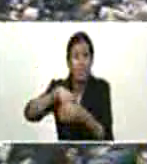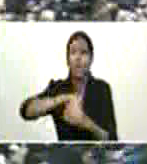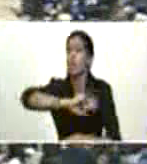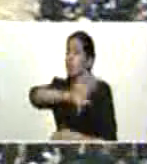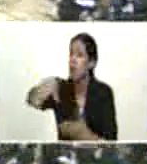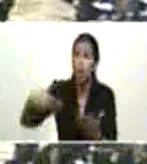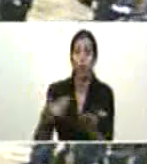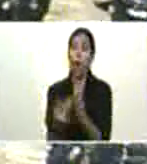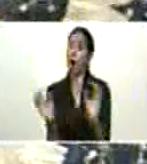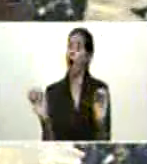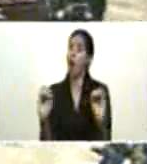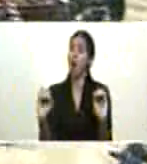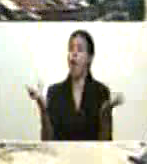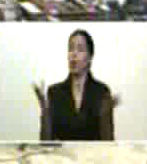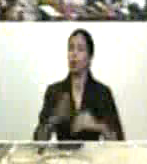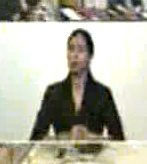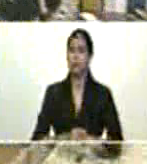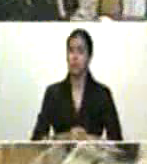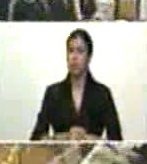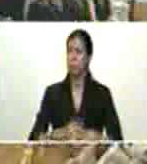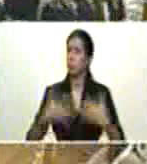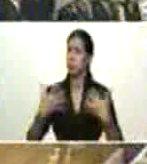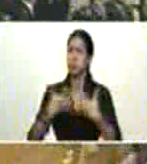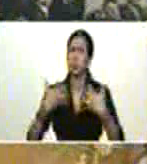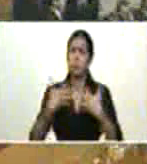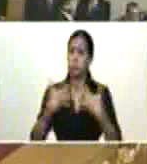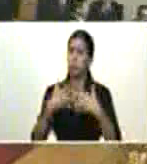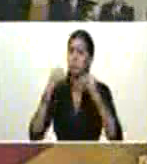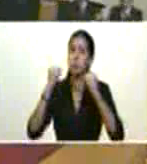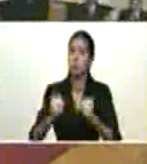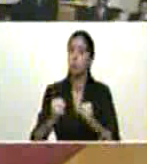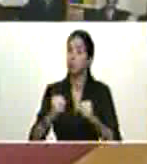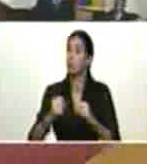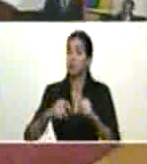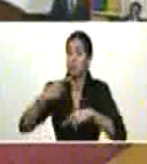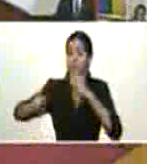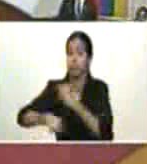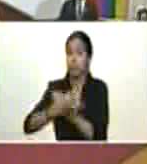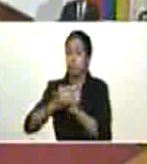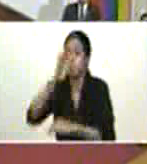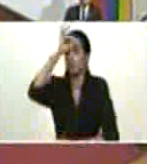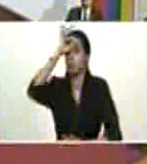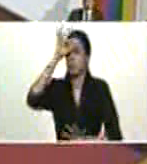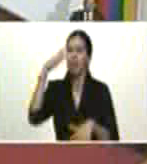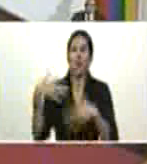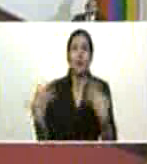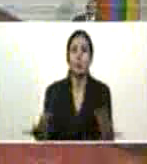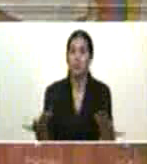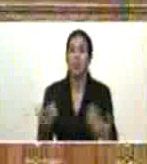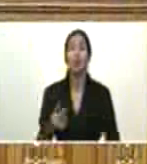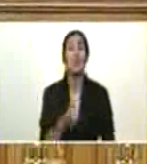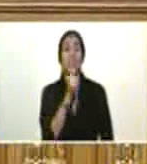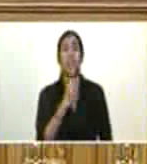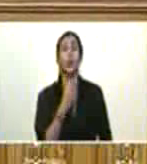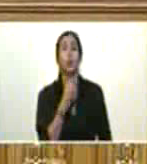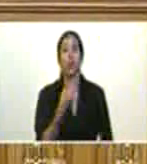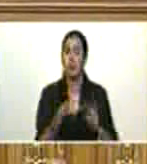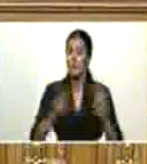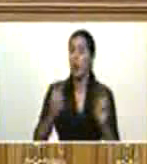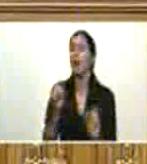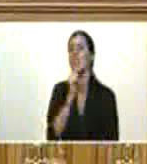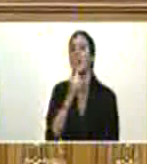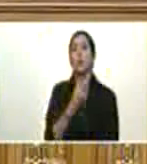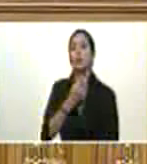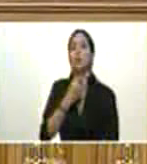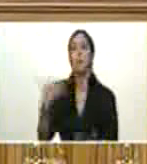¿O escalar en una violencia que quién sabe a dónde nos lleve? ¿A quién conviene la paz? ¿A quién conviene la violencia?